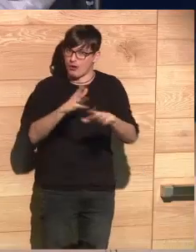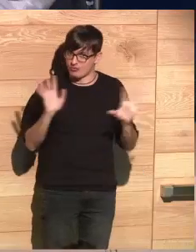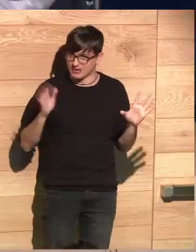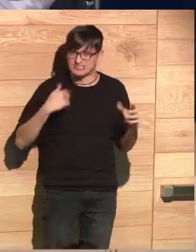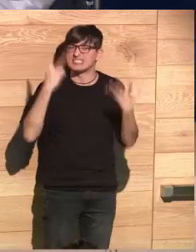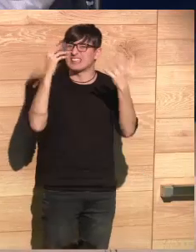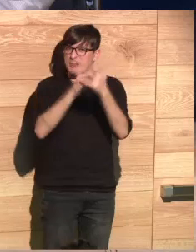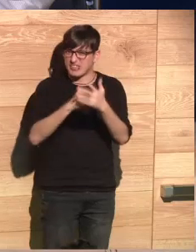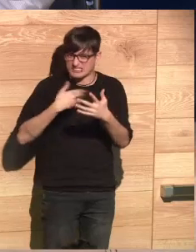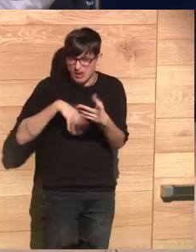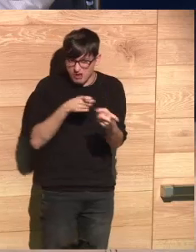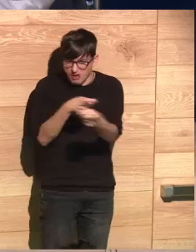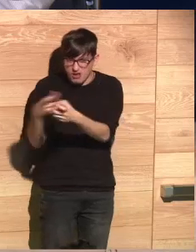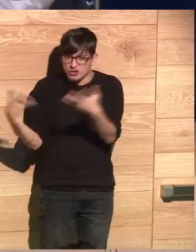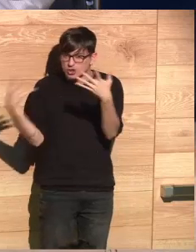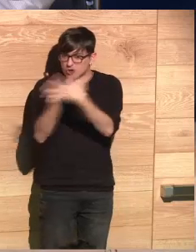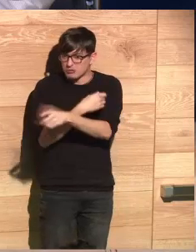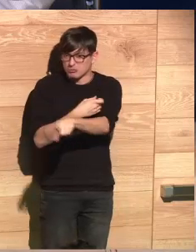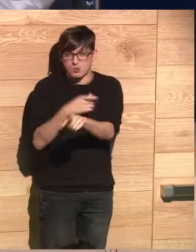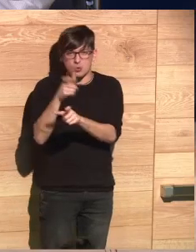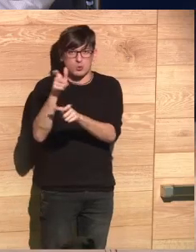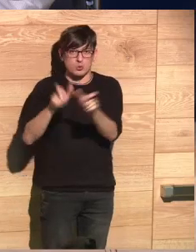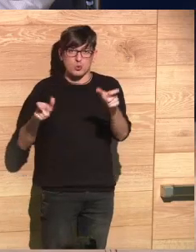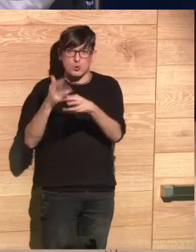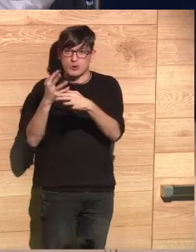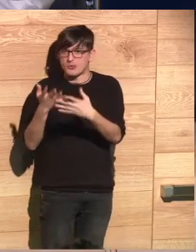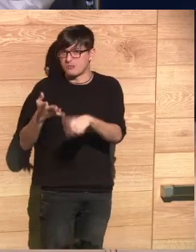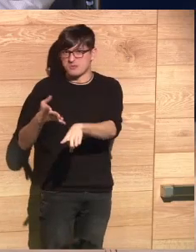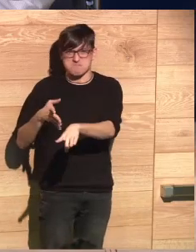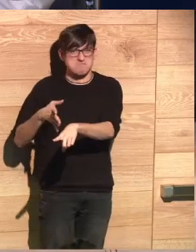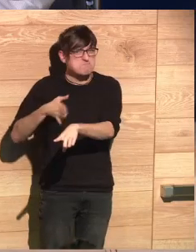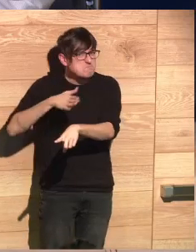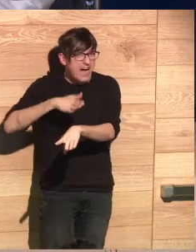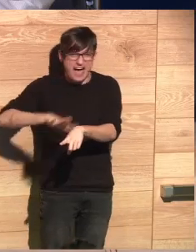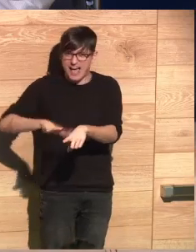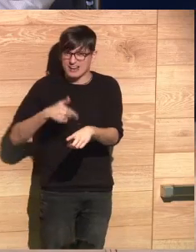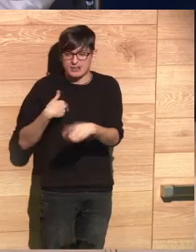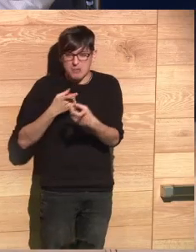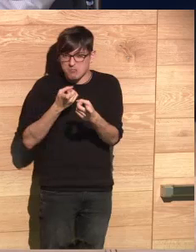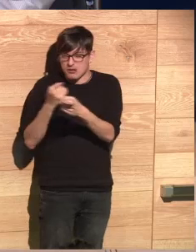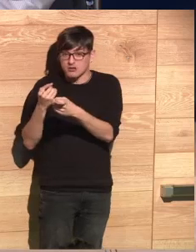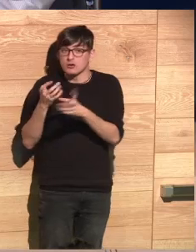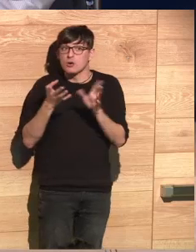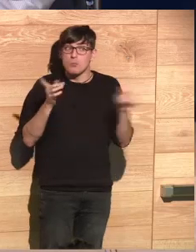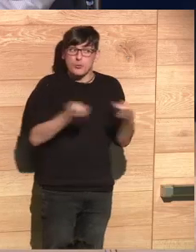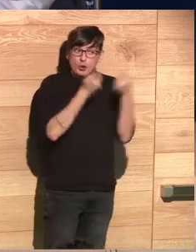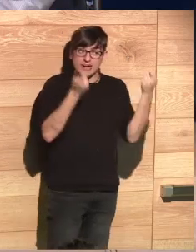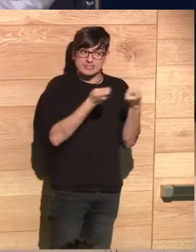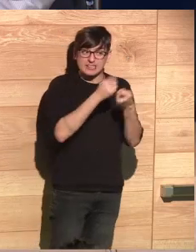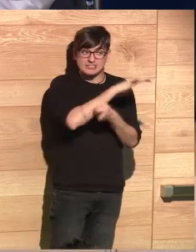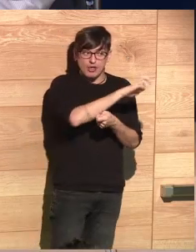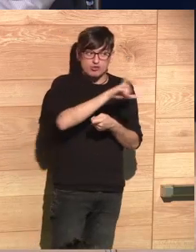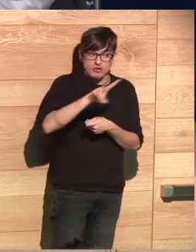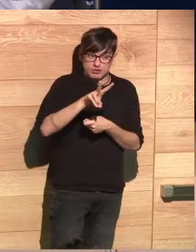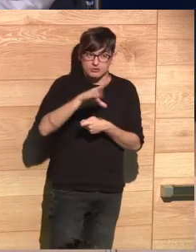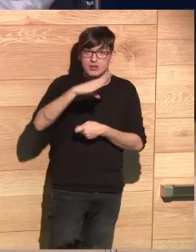veces. Y son todos malísimos. Una gente muy mala que tengo de dispararles, ¿no? La propaganda que ha vendido Estados Unidos a través de